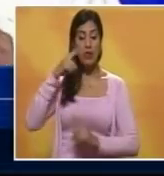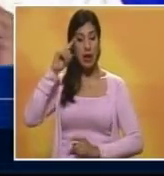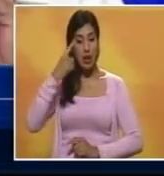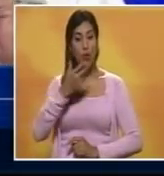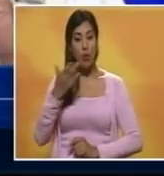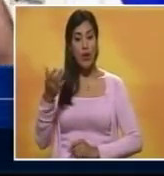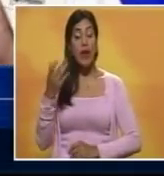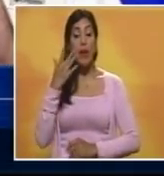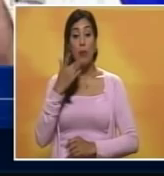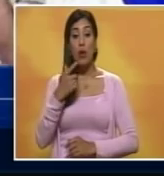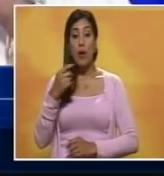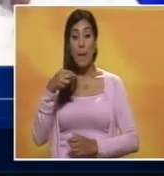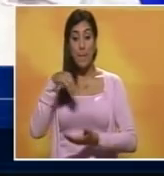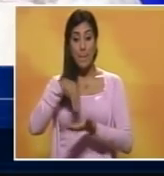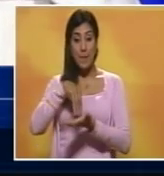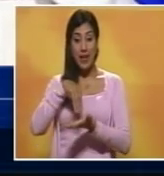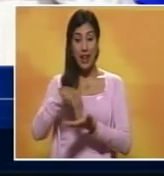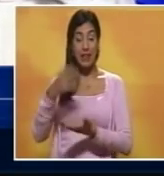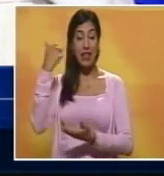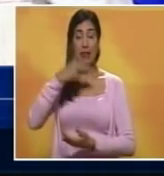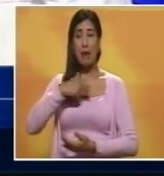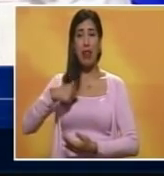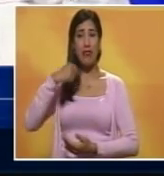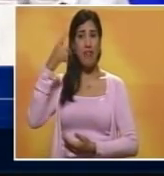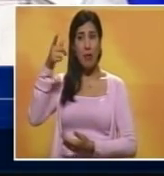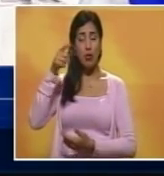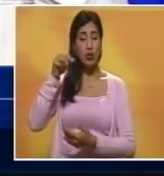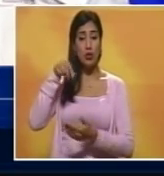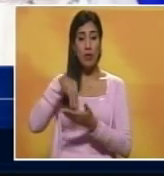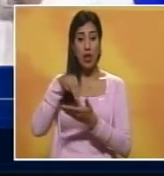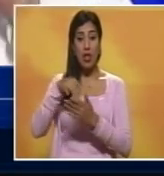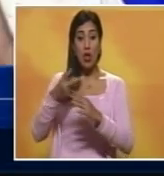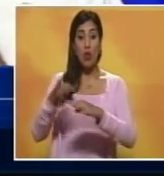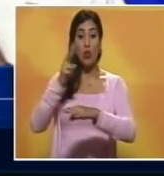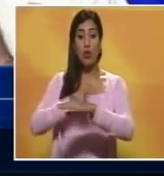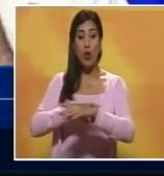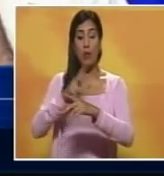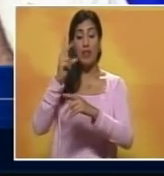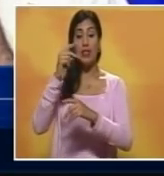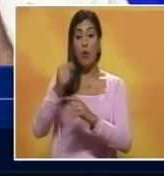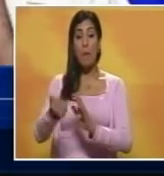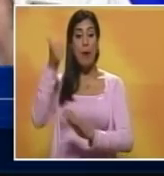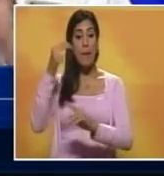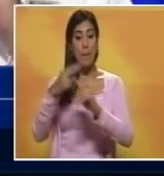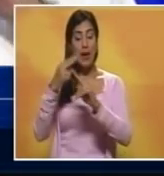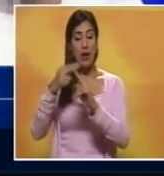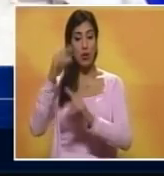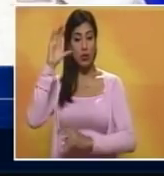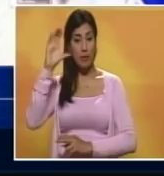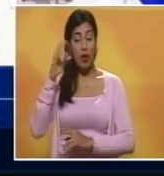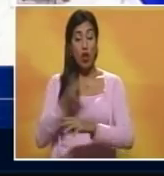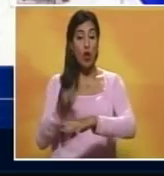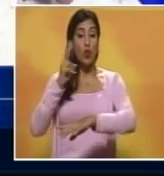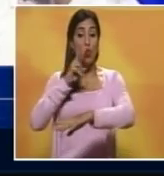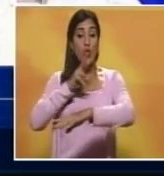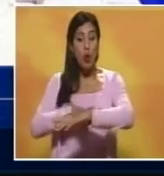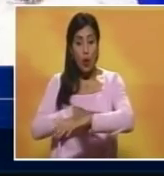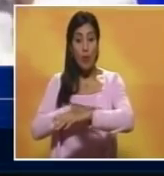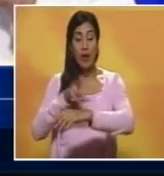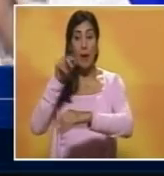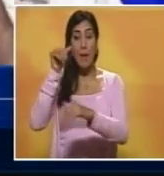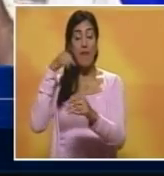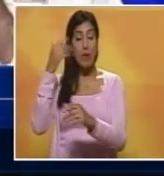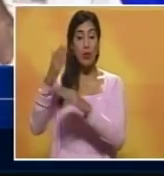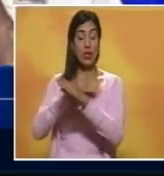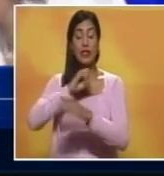recuerden que cuando Miranda era el estado más inseguro, duplicaban indicadores al segundo del país. Era el doble del